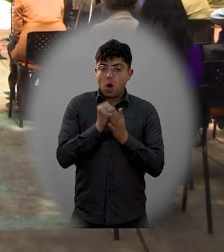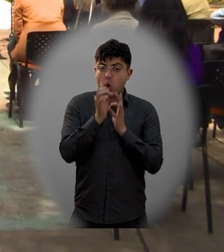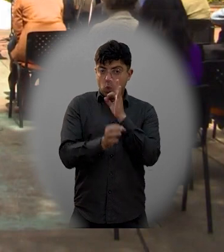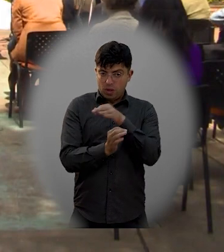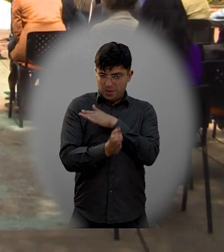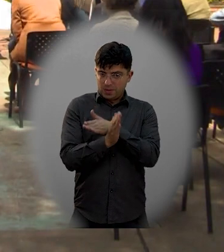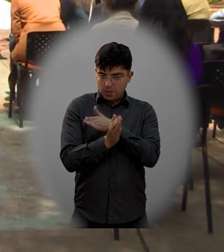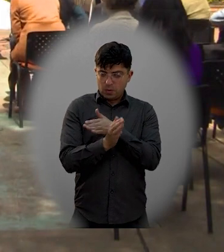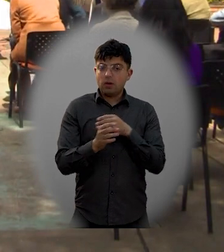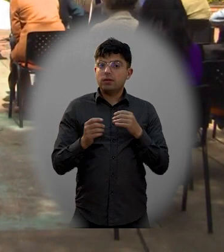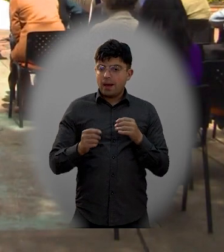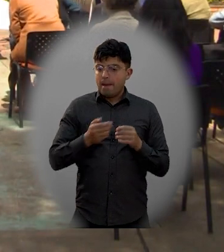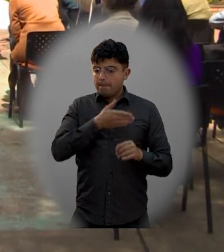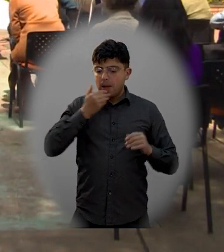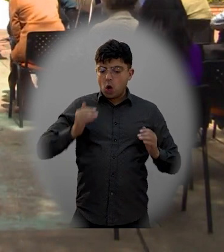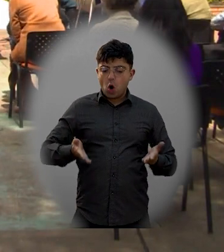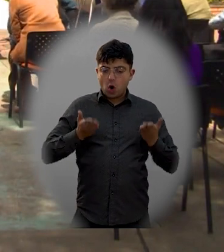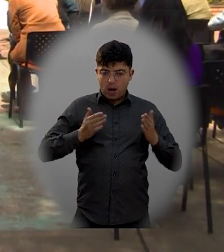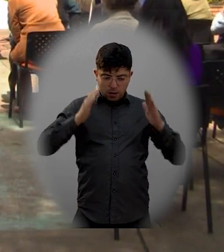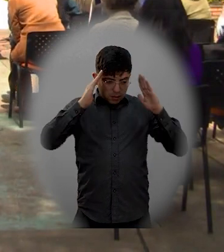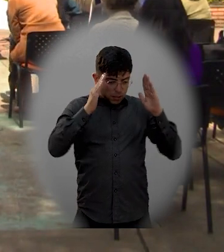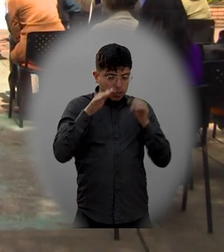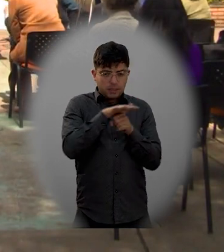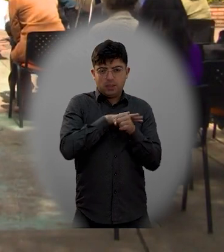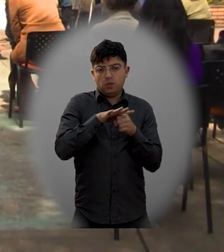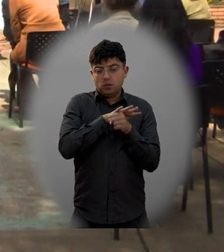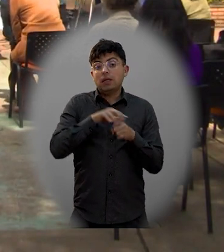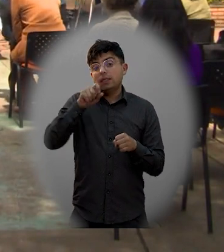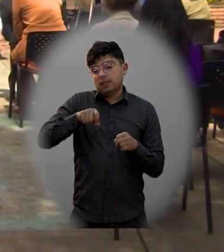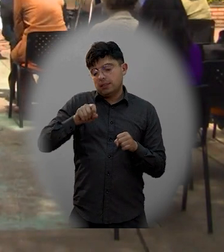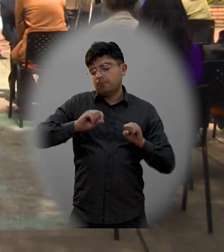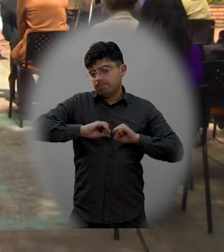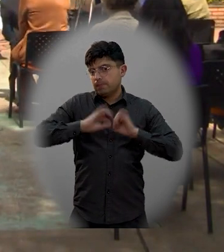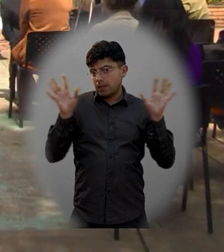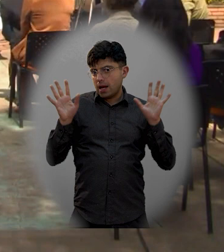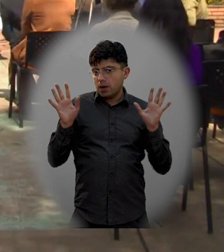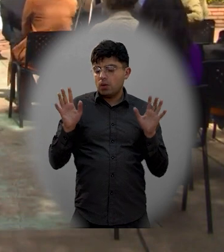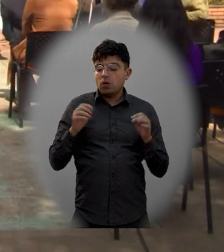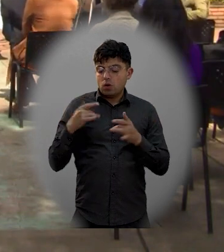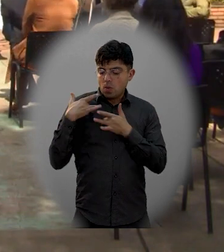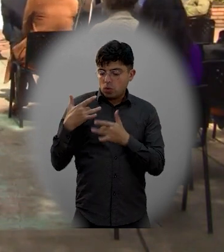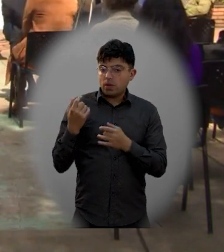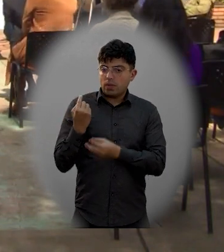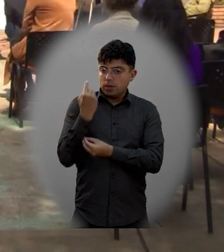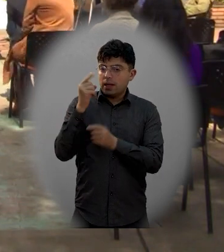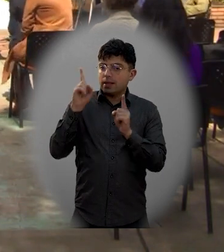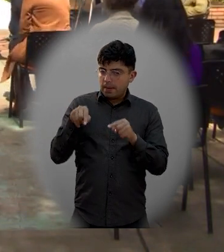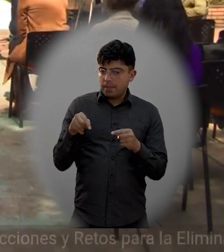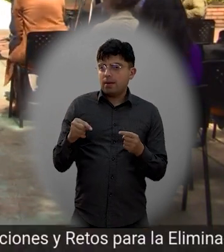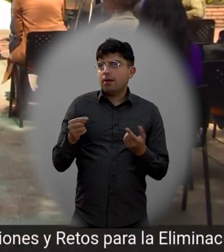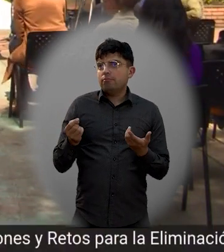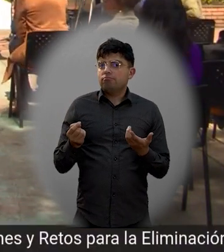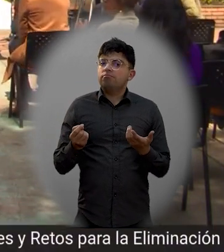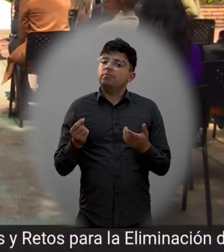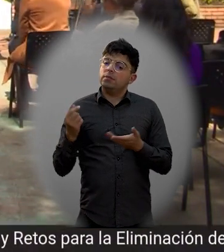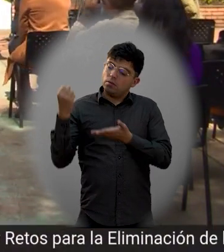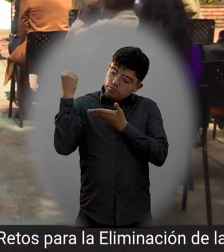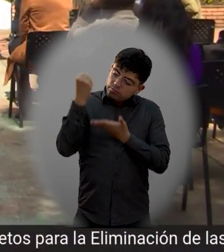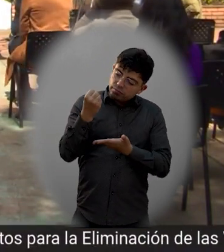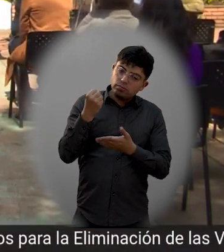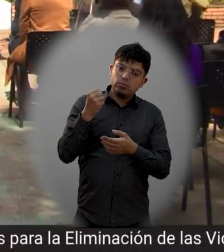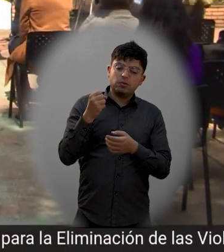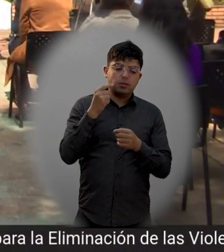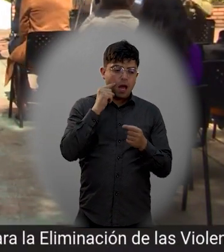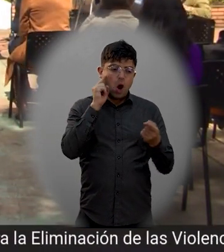necesitamos mejorar, atender esta situación, y eso requiere efectivamente no solo voluntad política, sino también asignación de